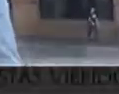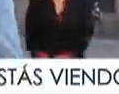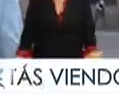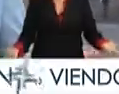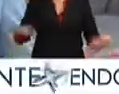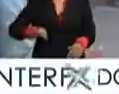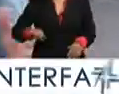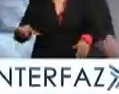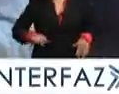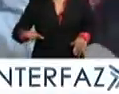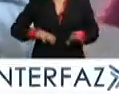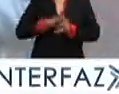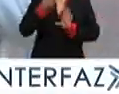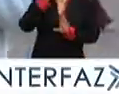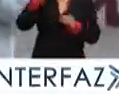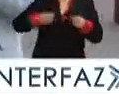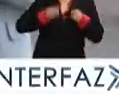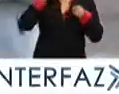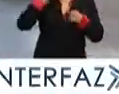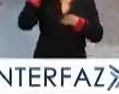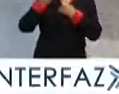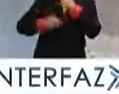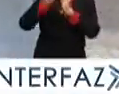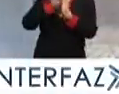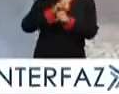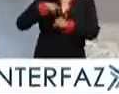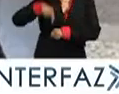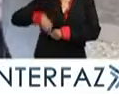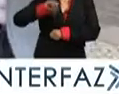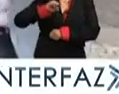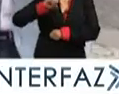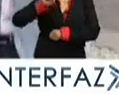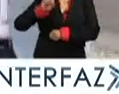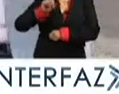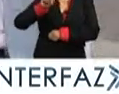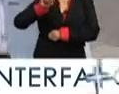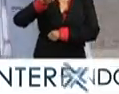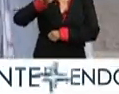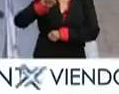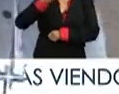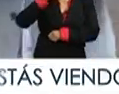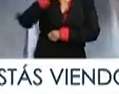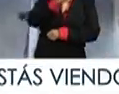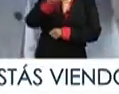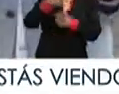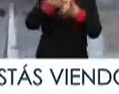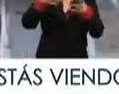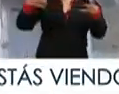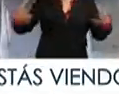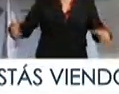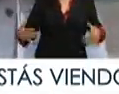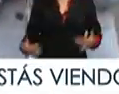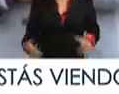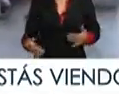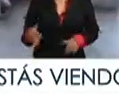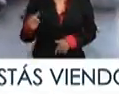Pues interesante cómo se viven estos fines de semana en Sao Paulo, Ana Cristina. Pudimos ver pues esta gran